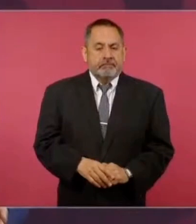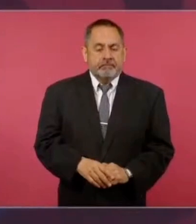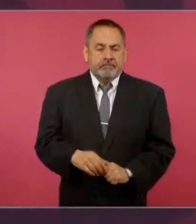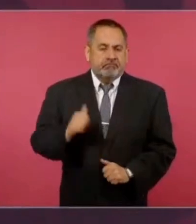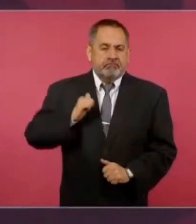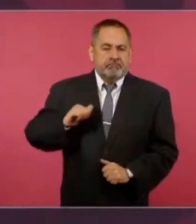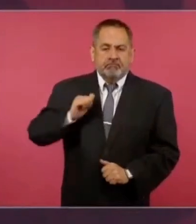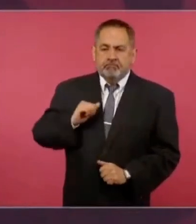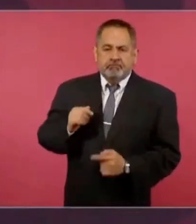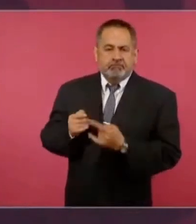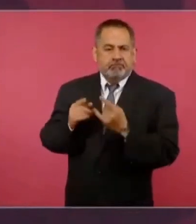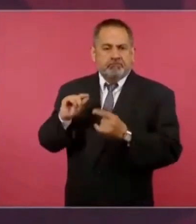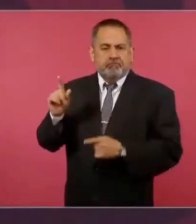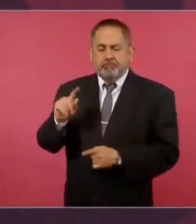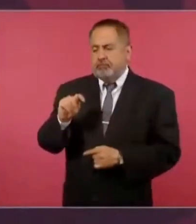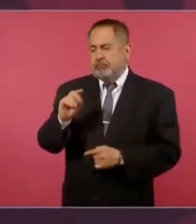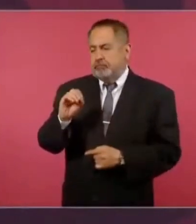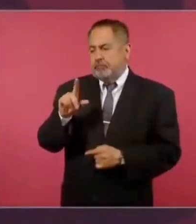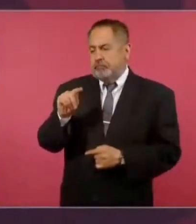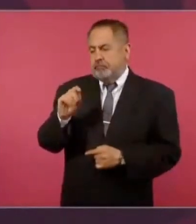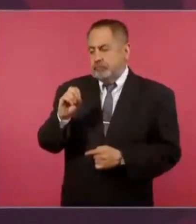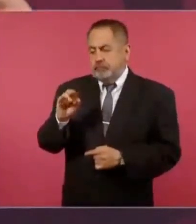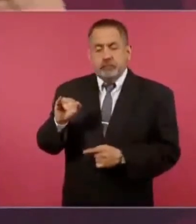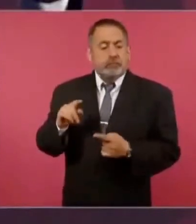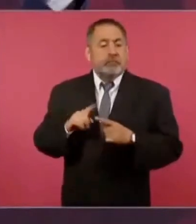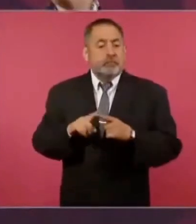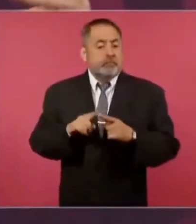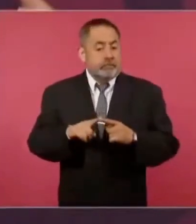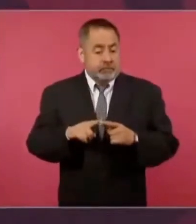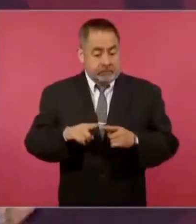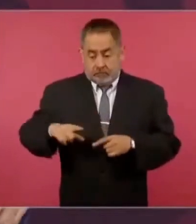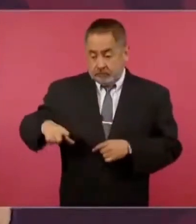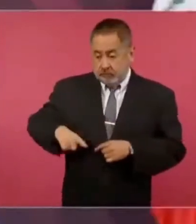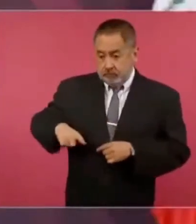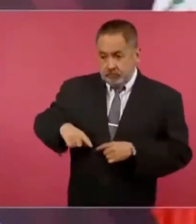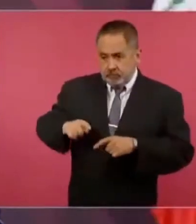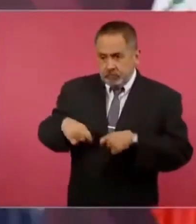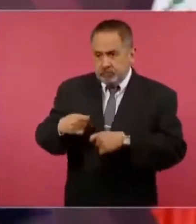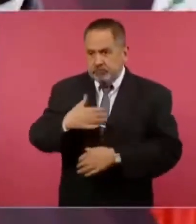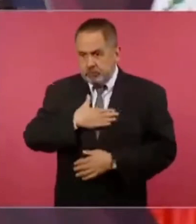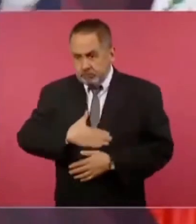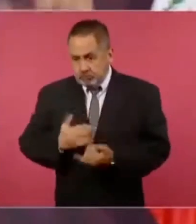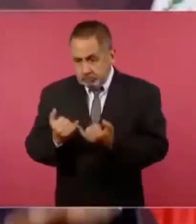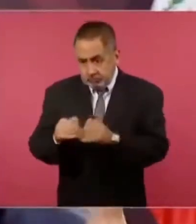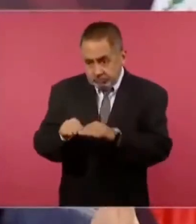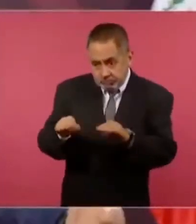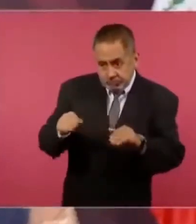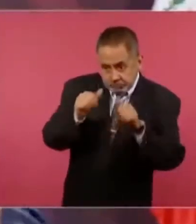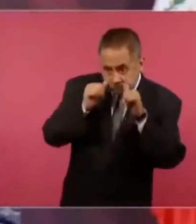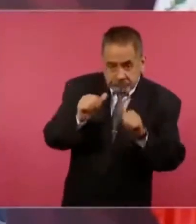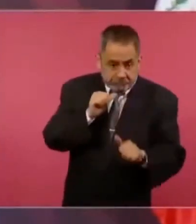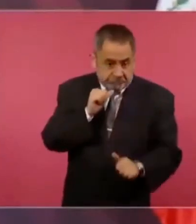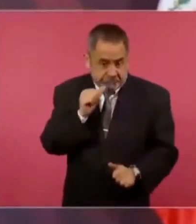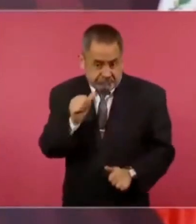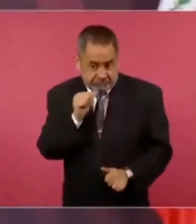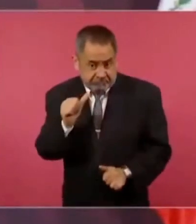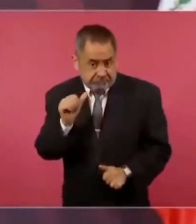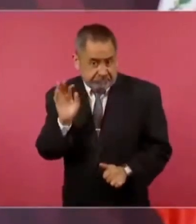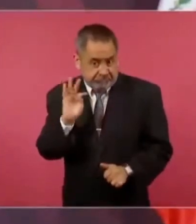Tolstoy, un Estado que no procura la justicia, un gobierno